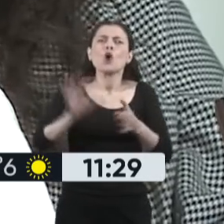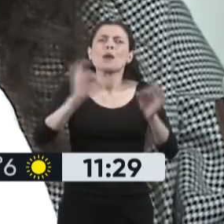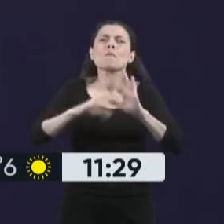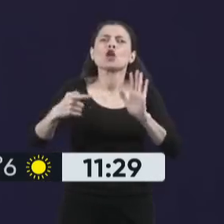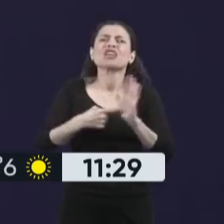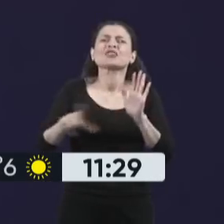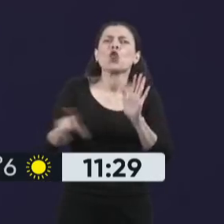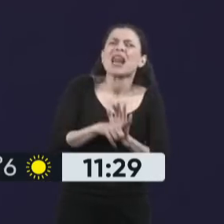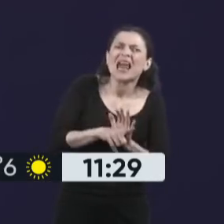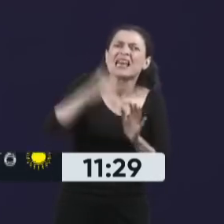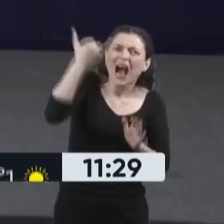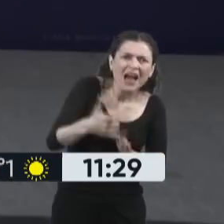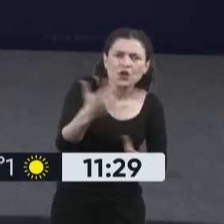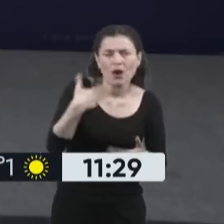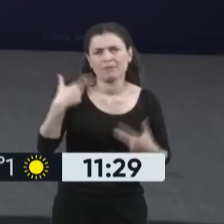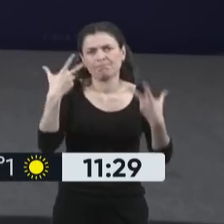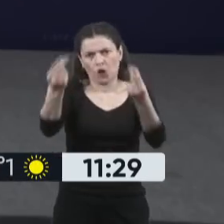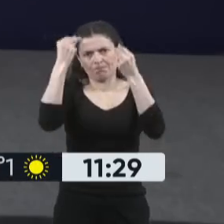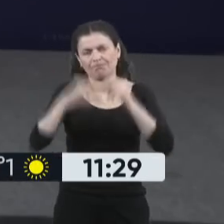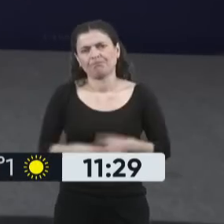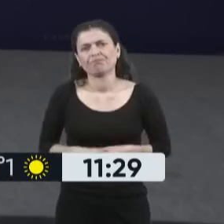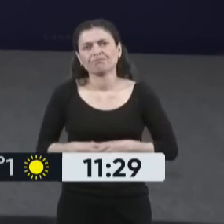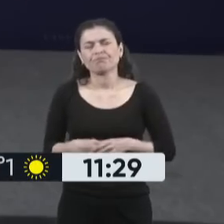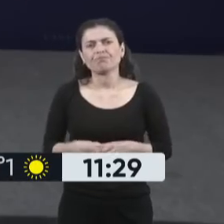de...? No. Gracias. ¿Una pregunta?